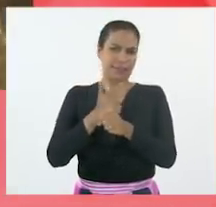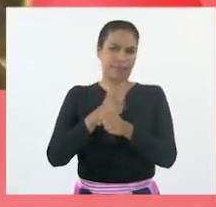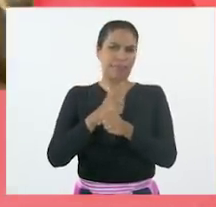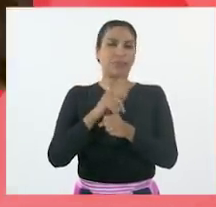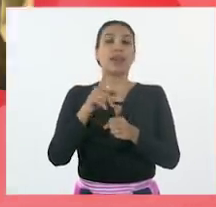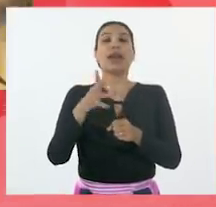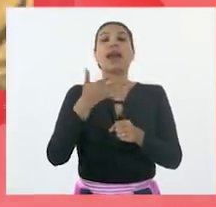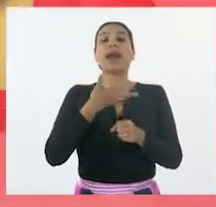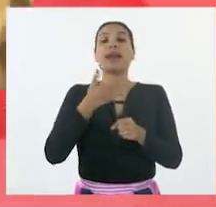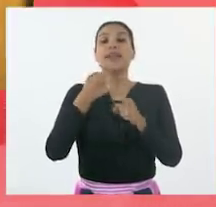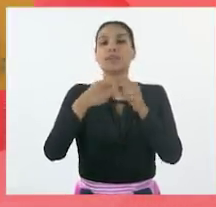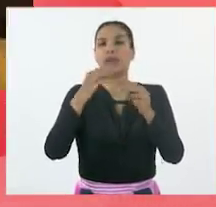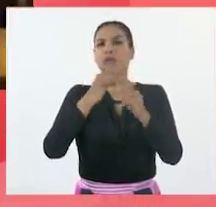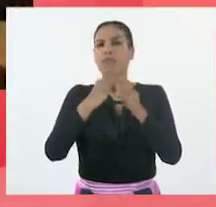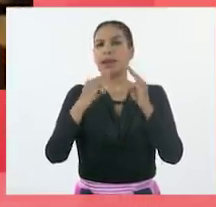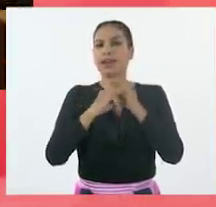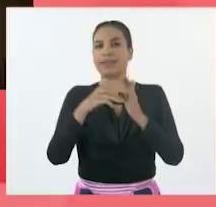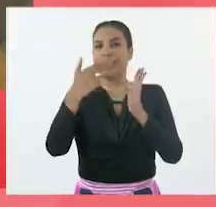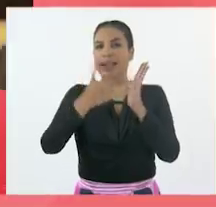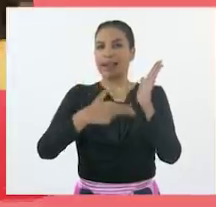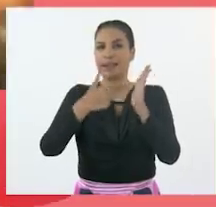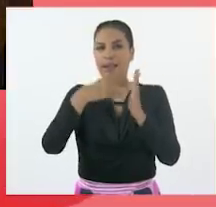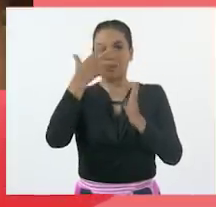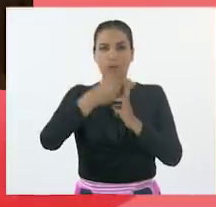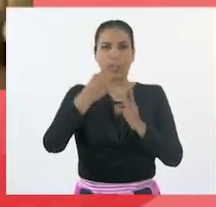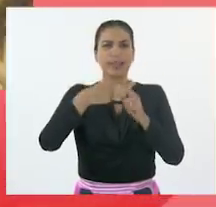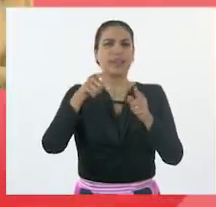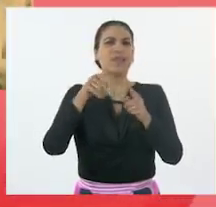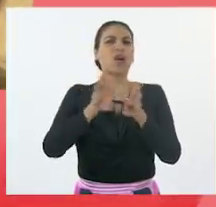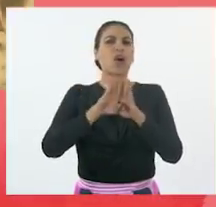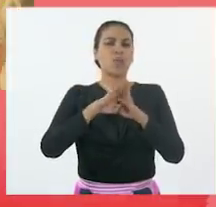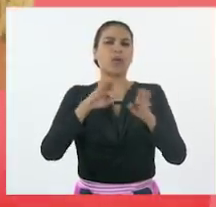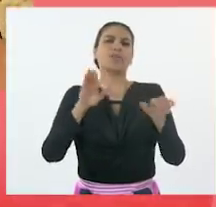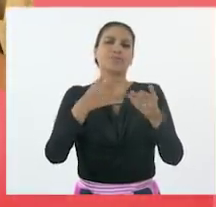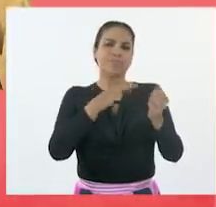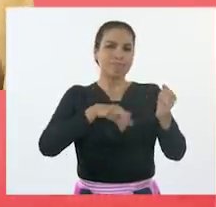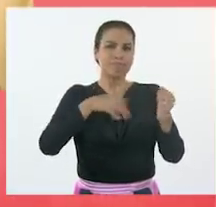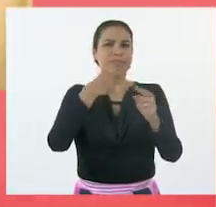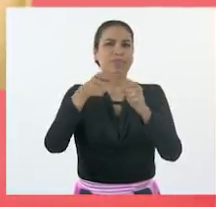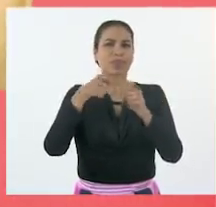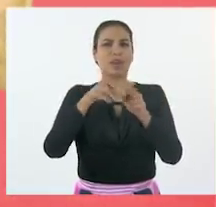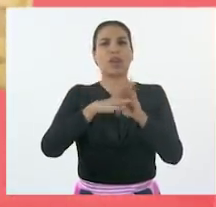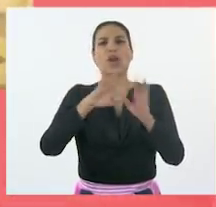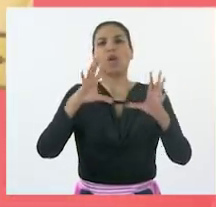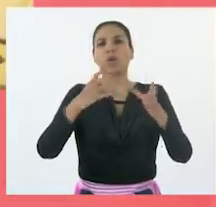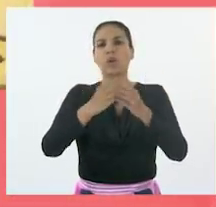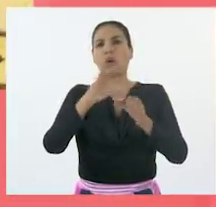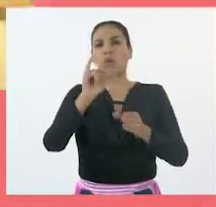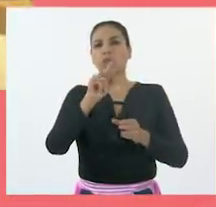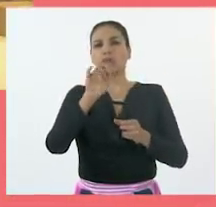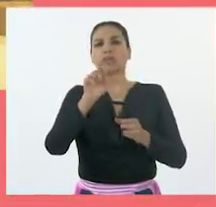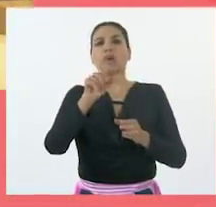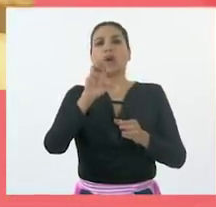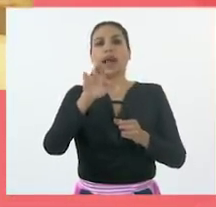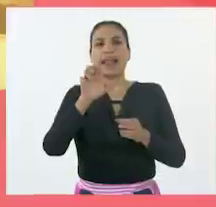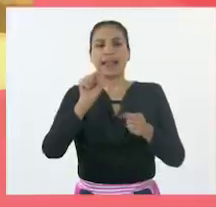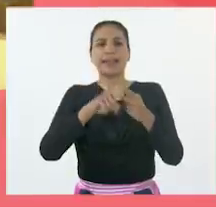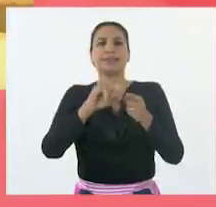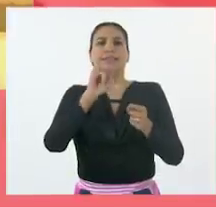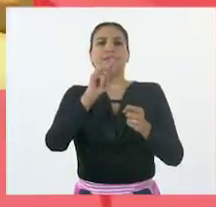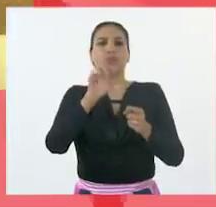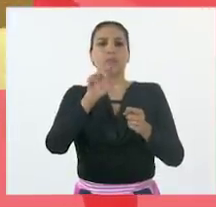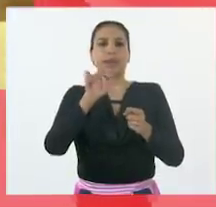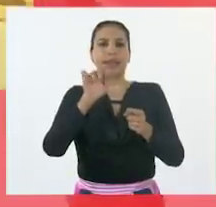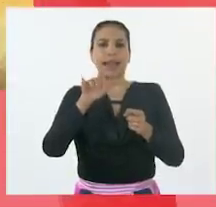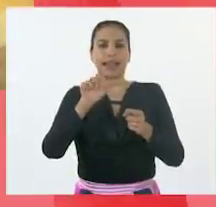y cuenta con materias como taller de construcción de instrumentos, conjuntos corales, conjuntos instrumentales, física